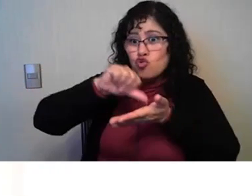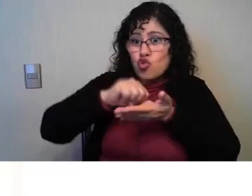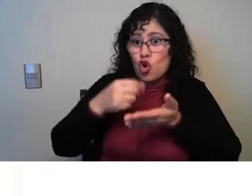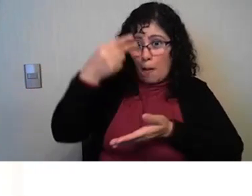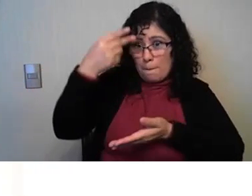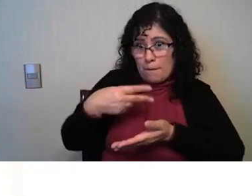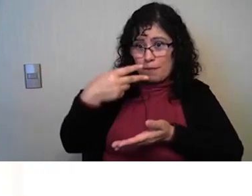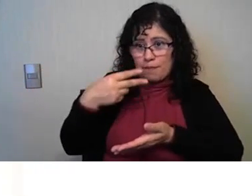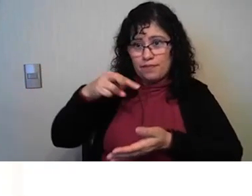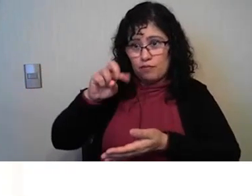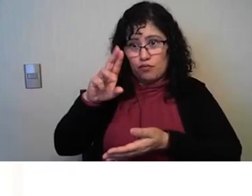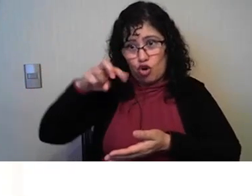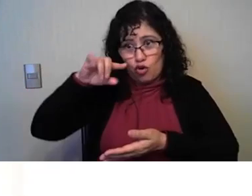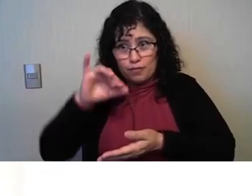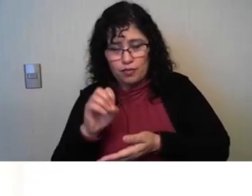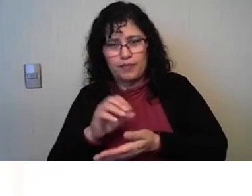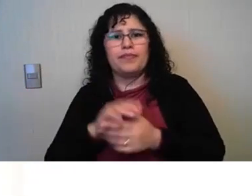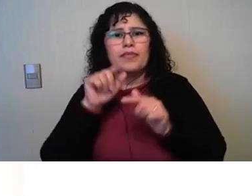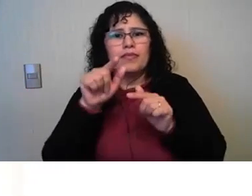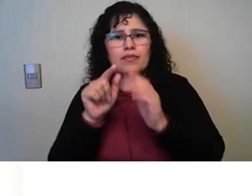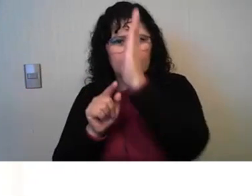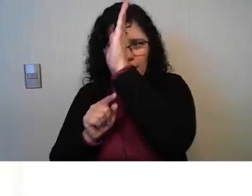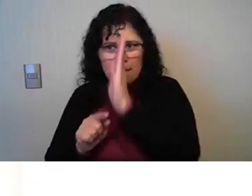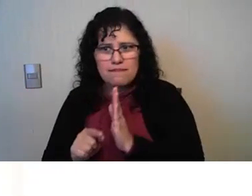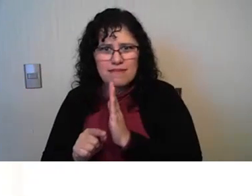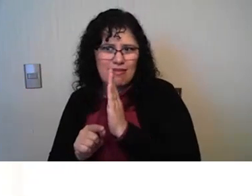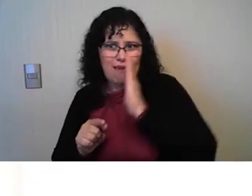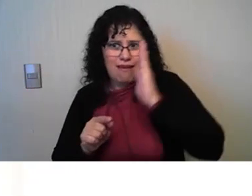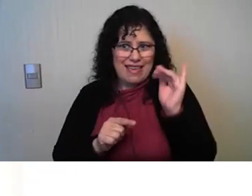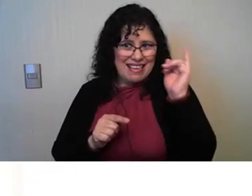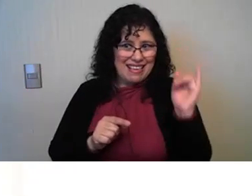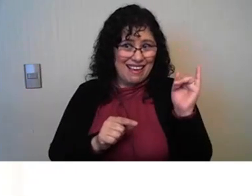encefálico, que están en la mitad izquierda, como indica acá el detalle de la figura,